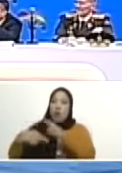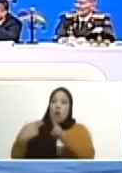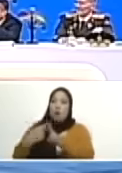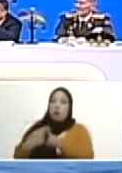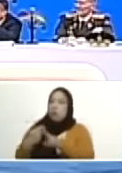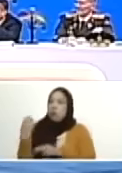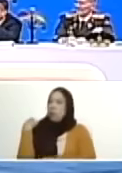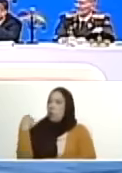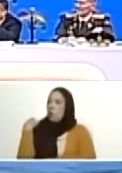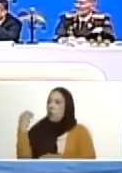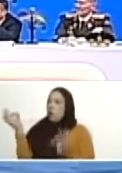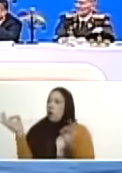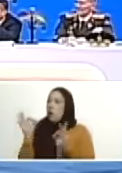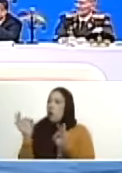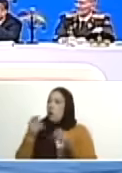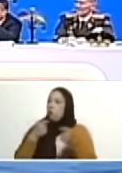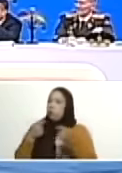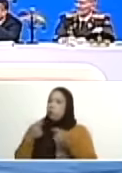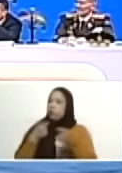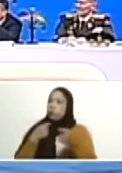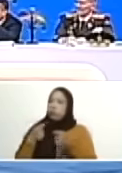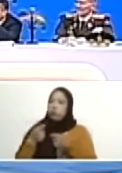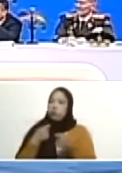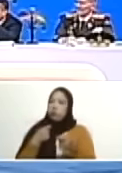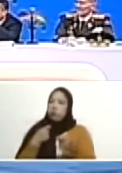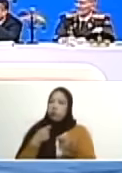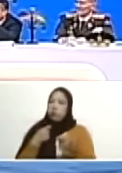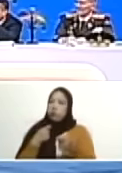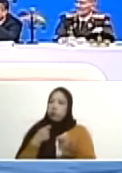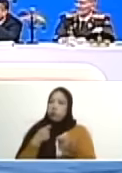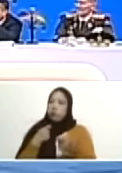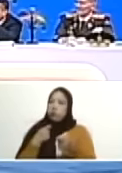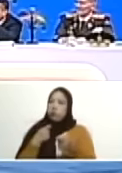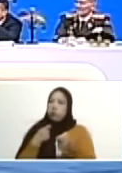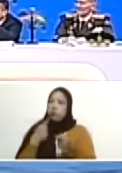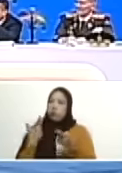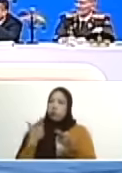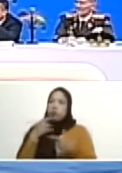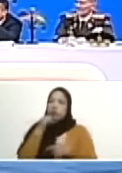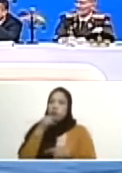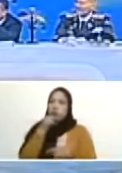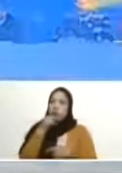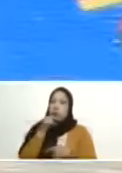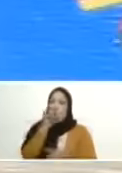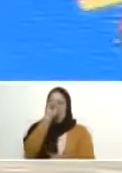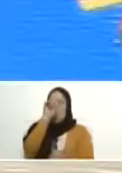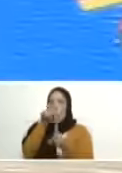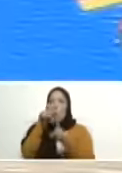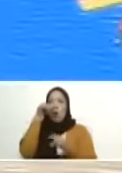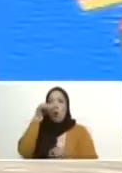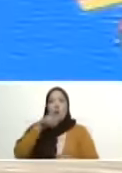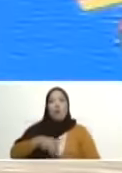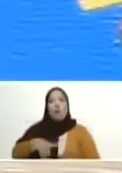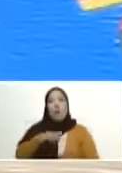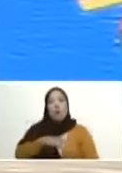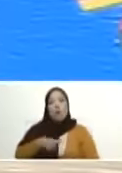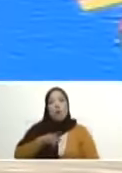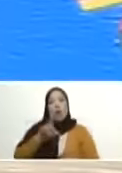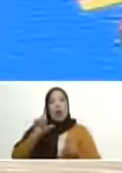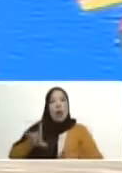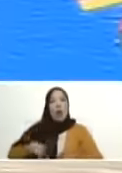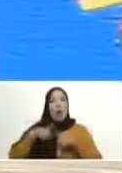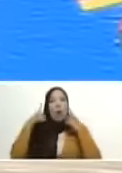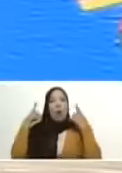anuncio, de manera coordinada, con sus cañoneras apuntando a los puertos de La Guaira,